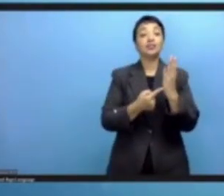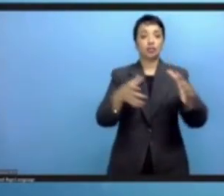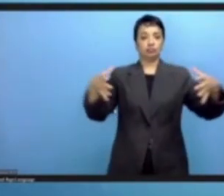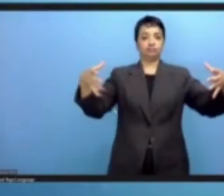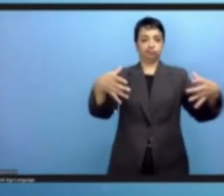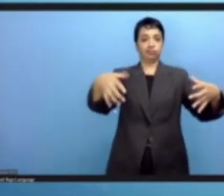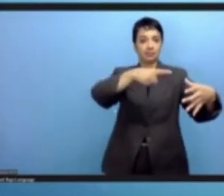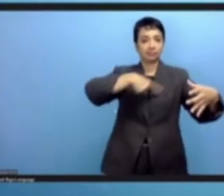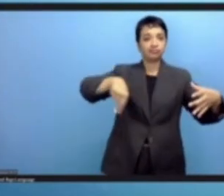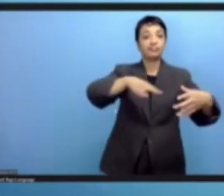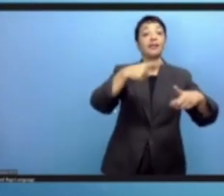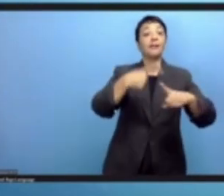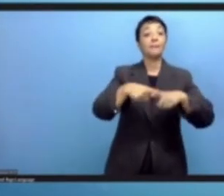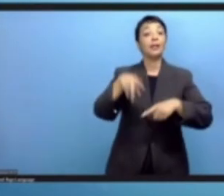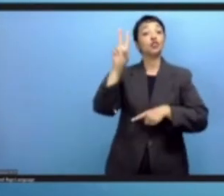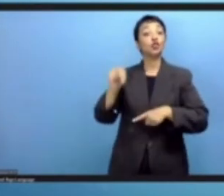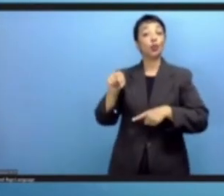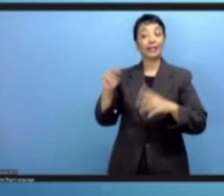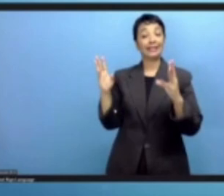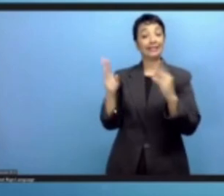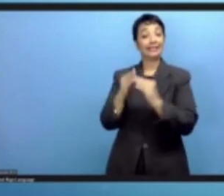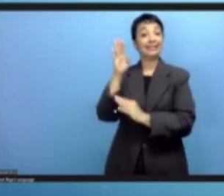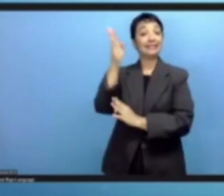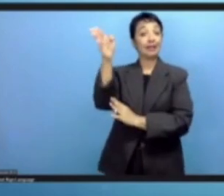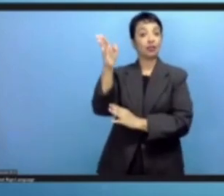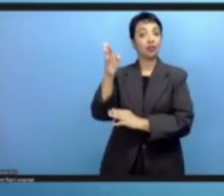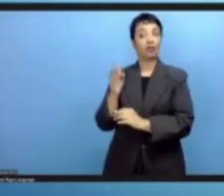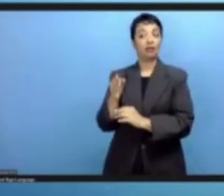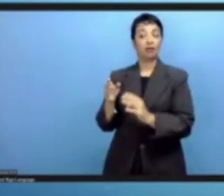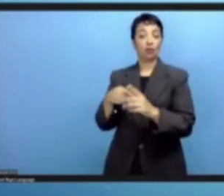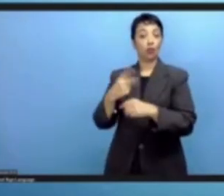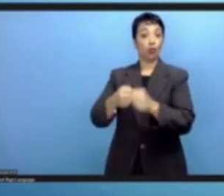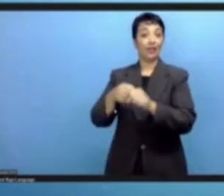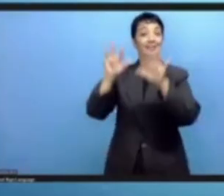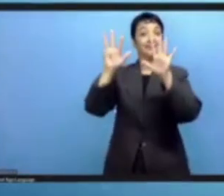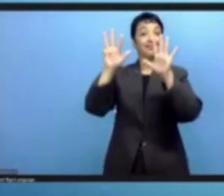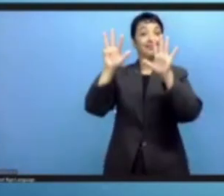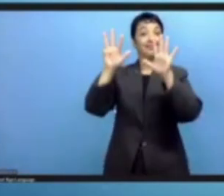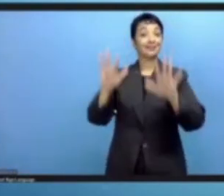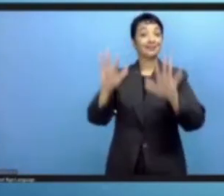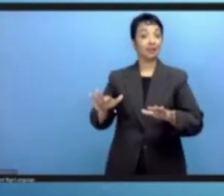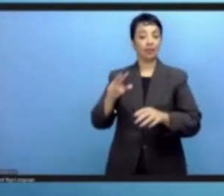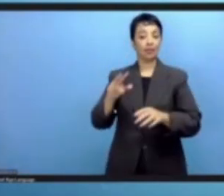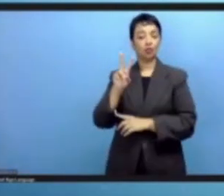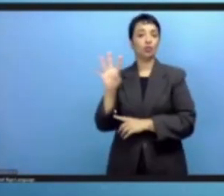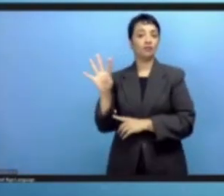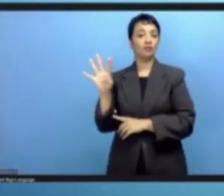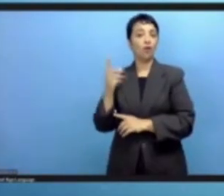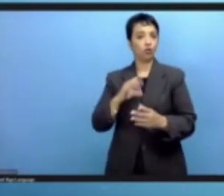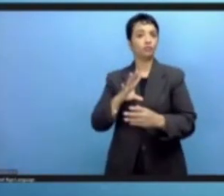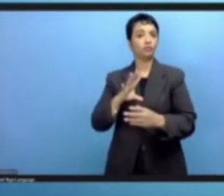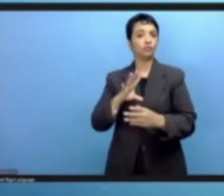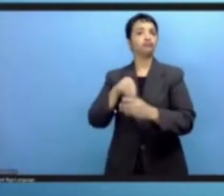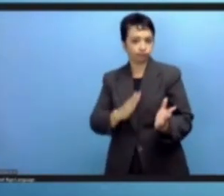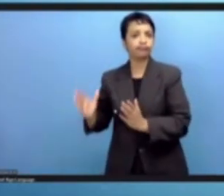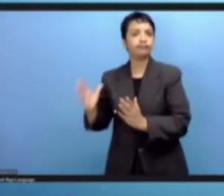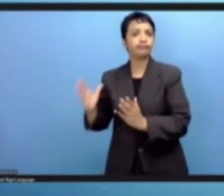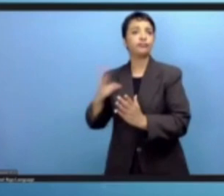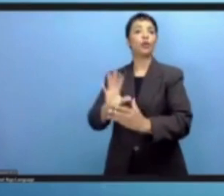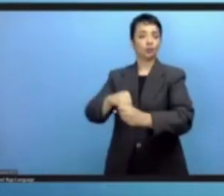pacto digital mundial y también a la Cumbre mundial para el futuro que tenga lugar en septiembre 2024